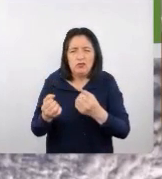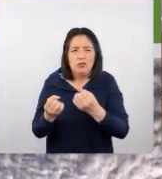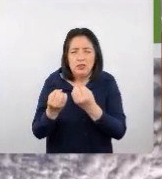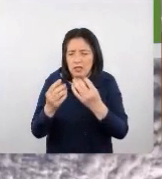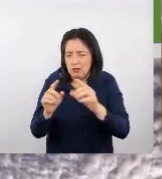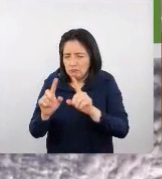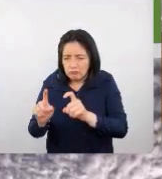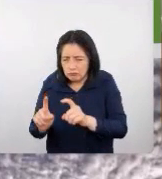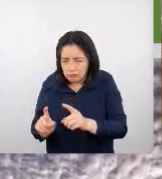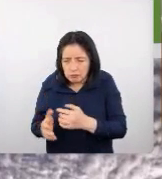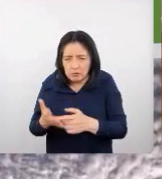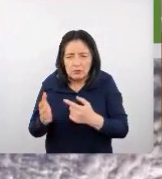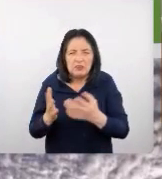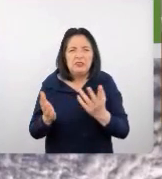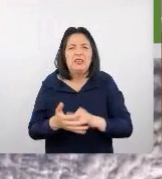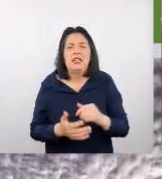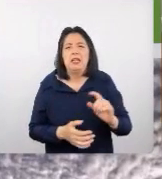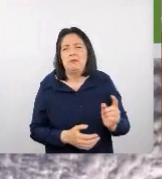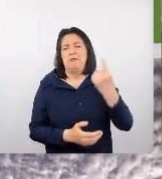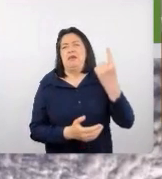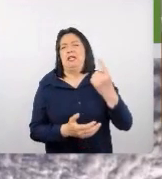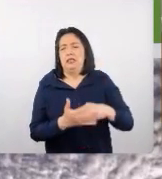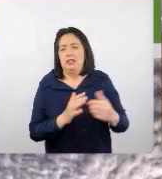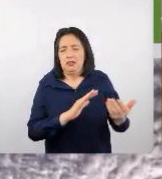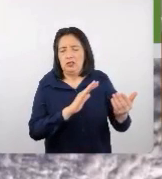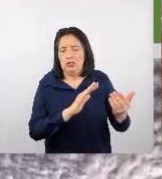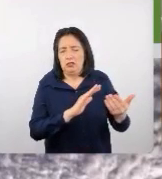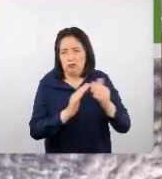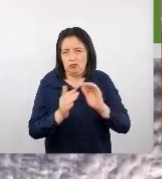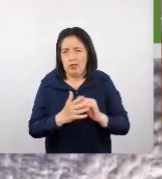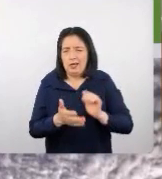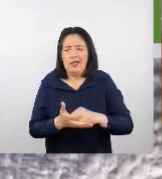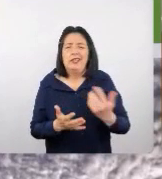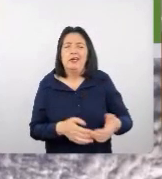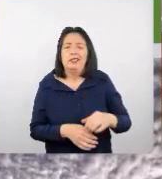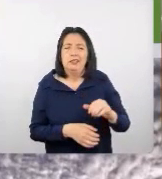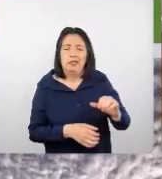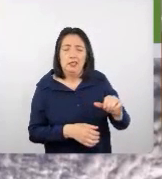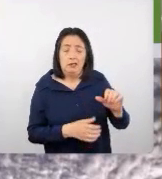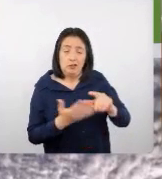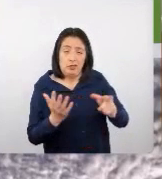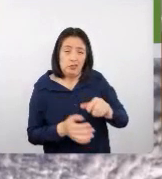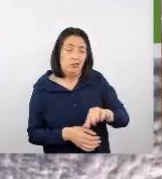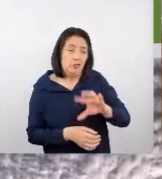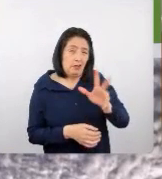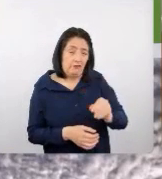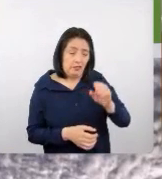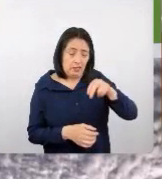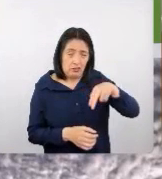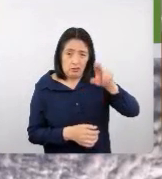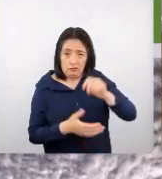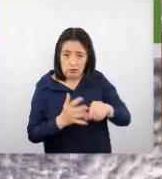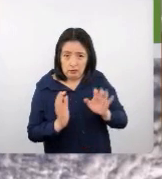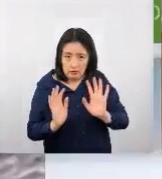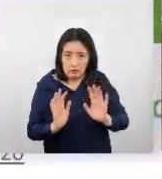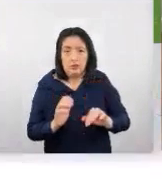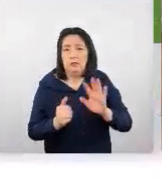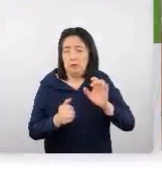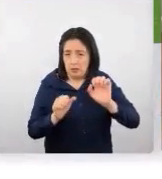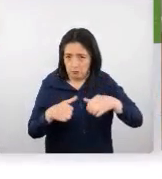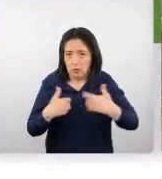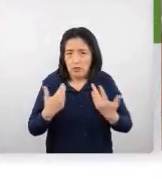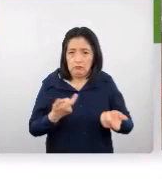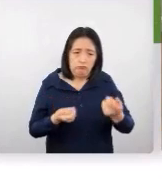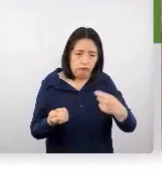en el Medio Oriente y en África del Norte, y está considerada la ciudad número 16 con sus facilidades para hacer negocios.